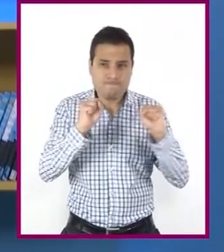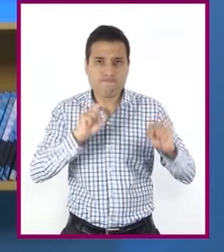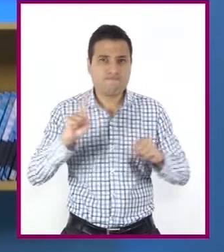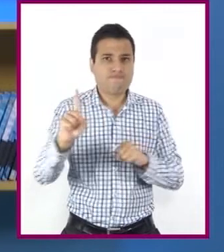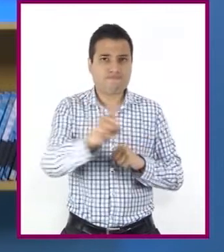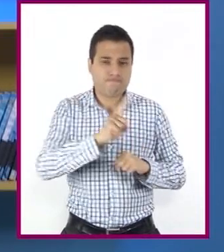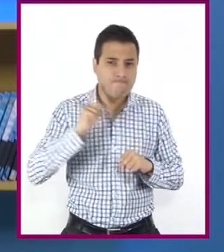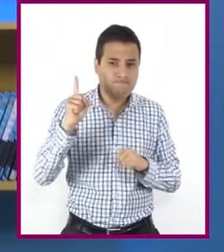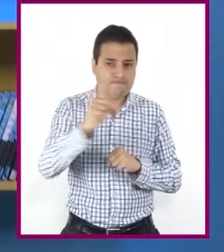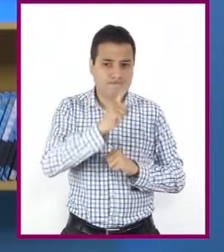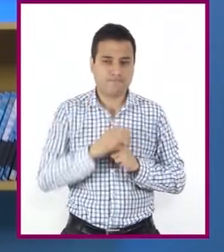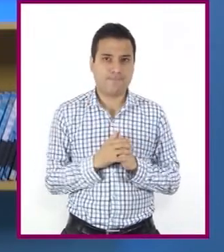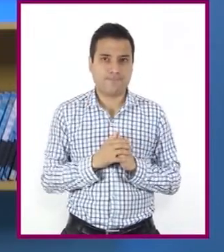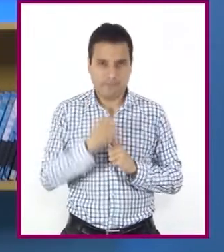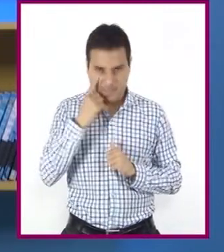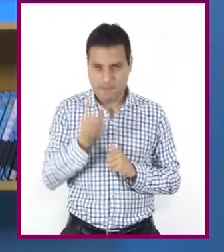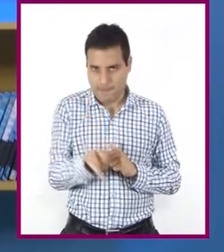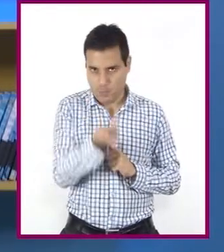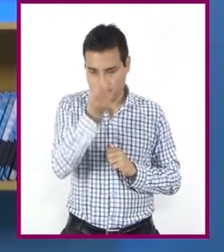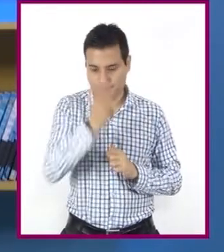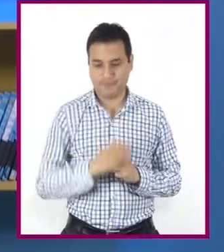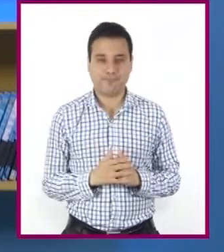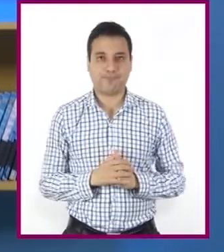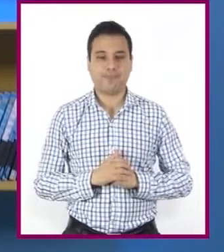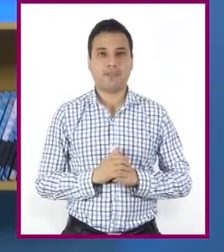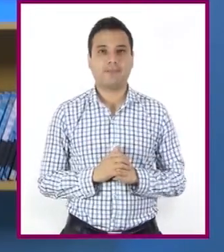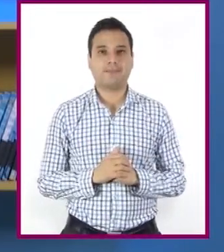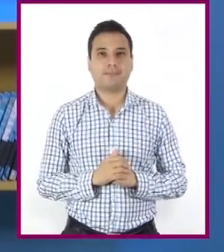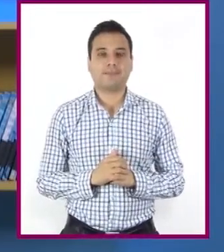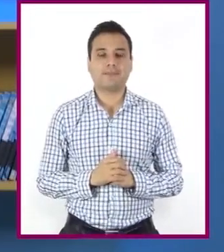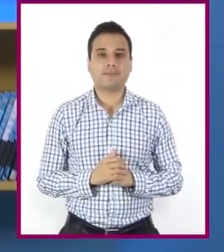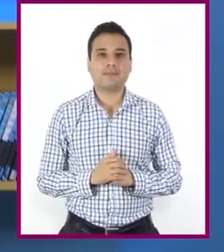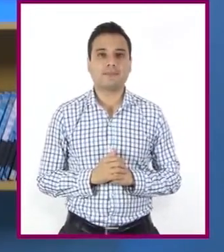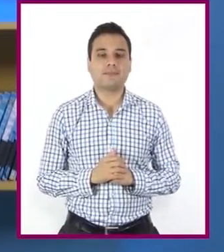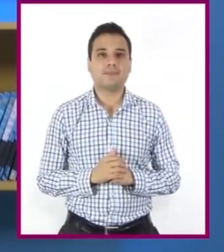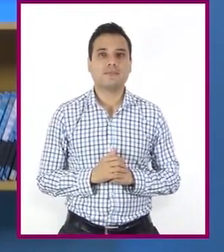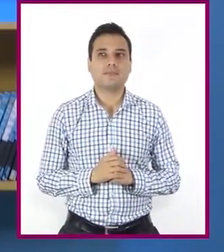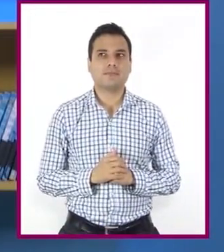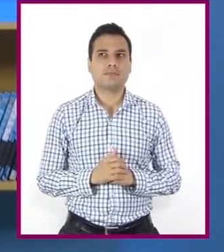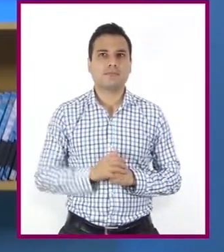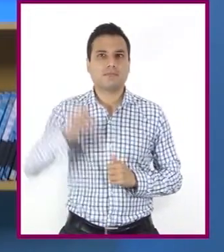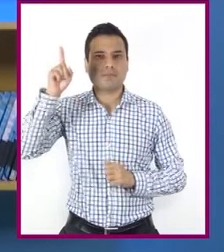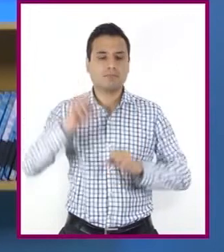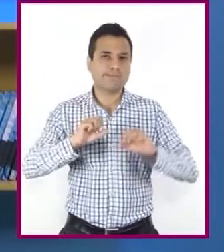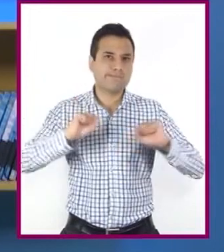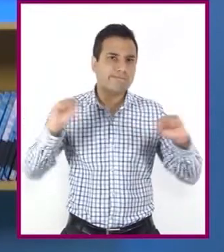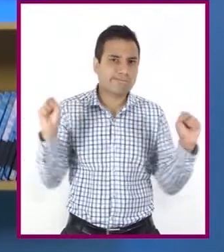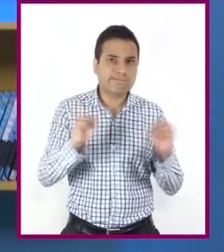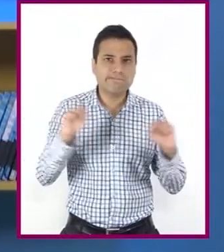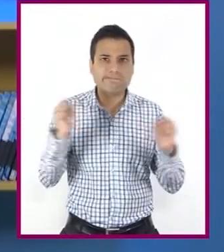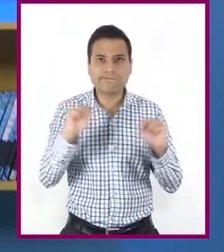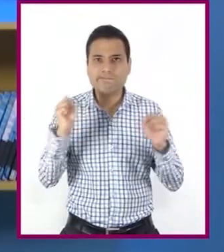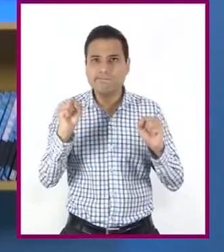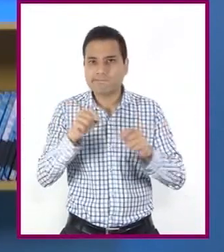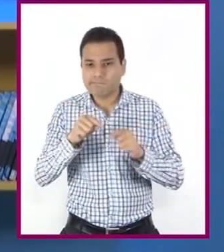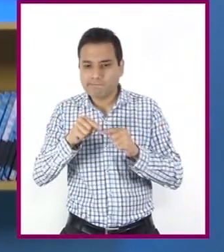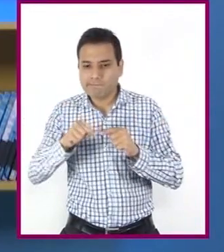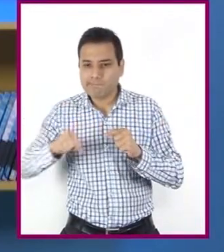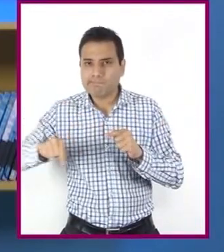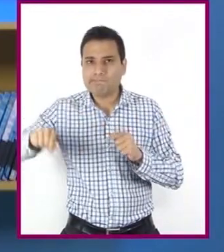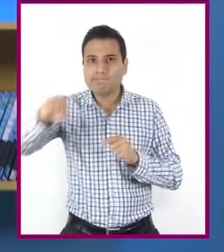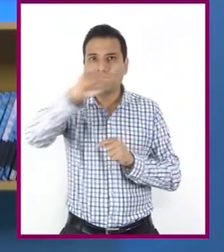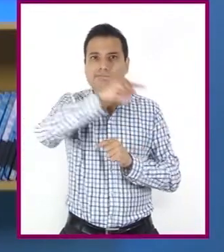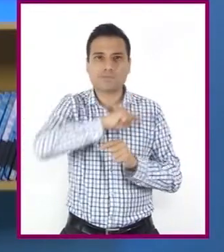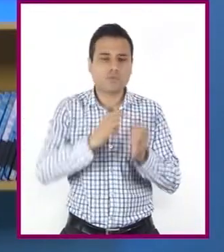Con estos datos respondan la siguiente pregunta. Aproximadamente, ¿qué distancia recorrerá el profesor al dar una vuelta completa al